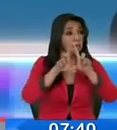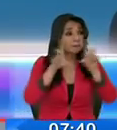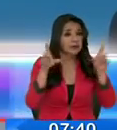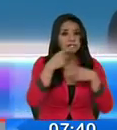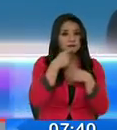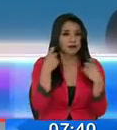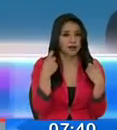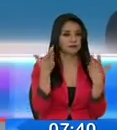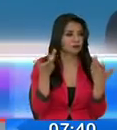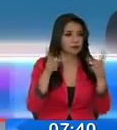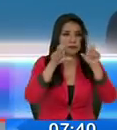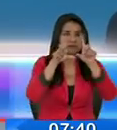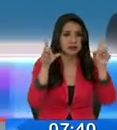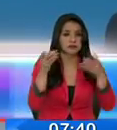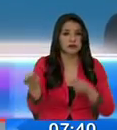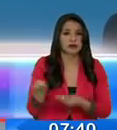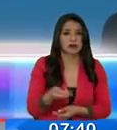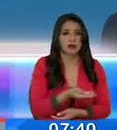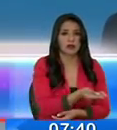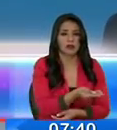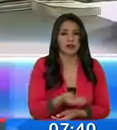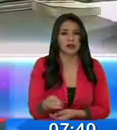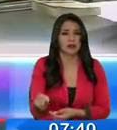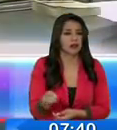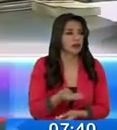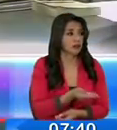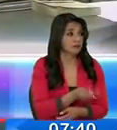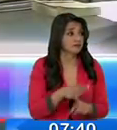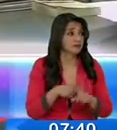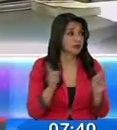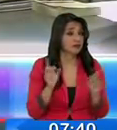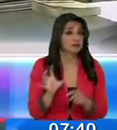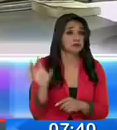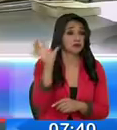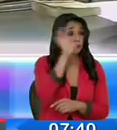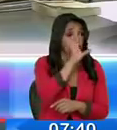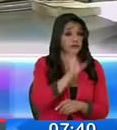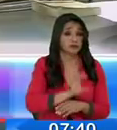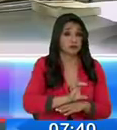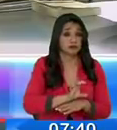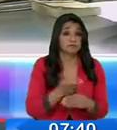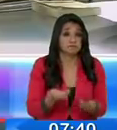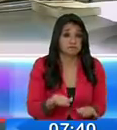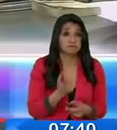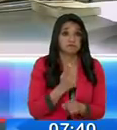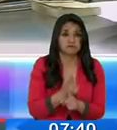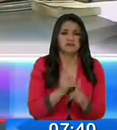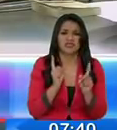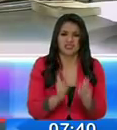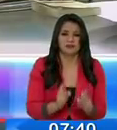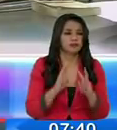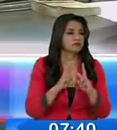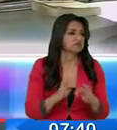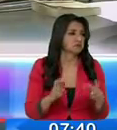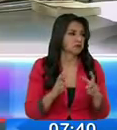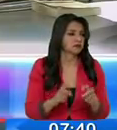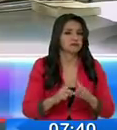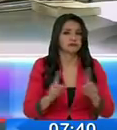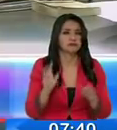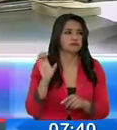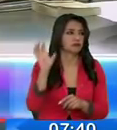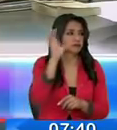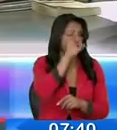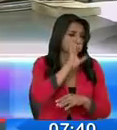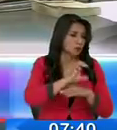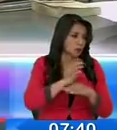fantasmas eran un medio centenar y en diversas provincias, y entonces había que abrir la indagación en diversas provincias del